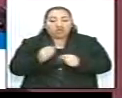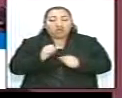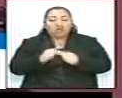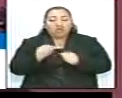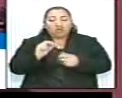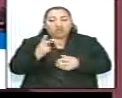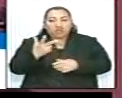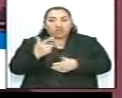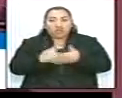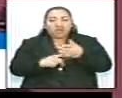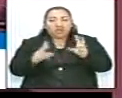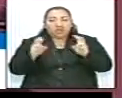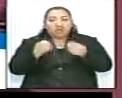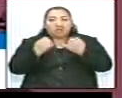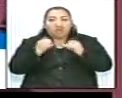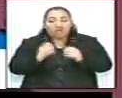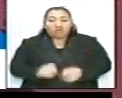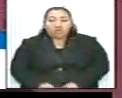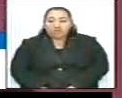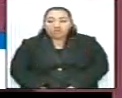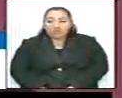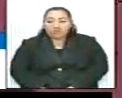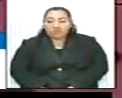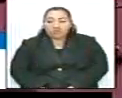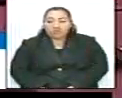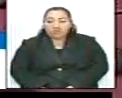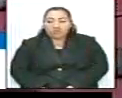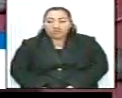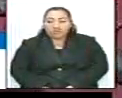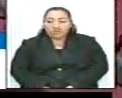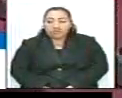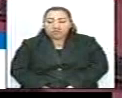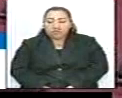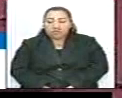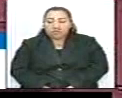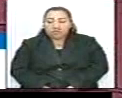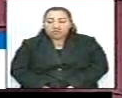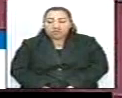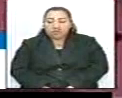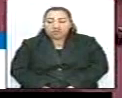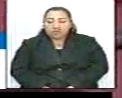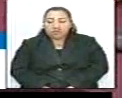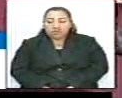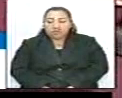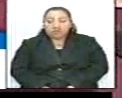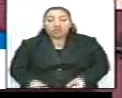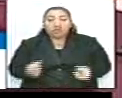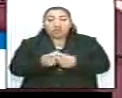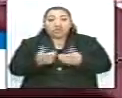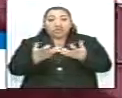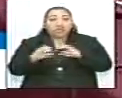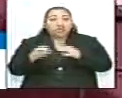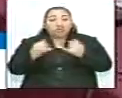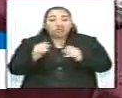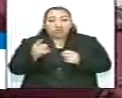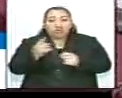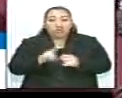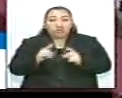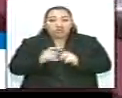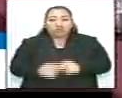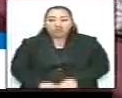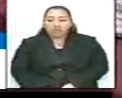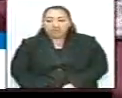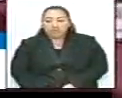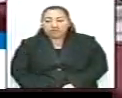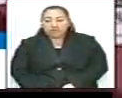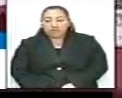3, que es la sección de informes. Si algún congresista desea hacer algún informe, puede tomar el uso de la